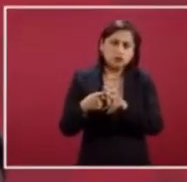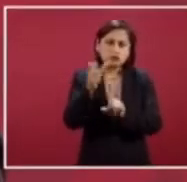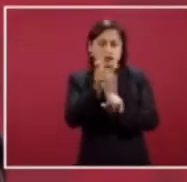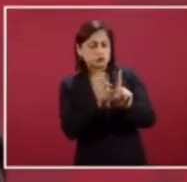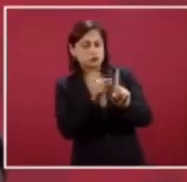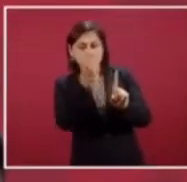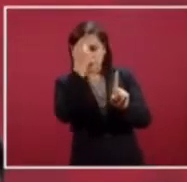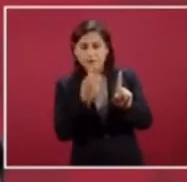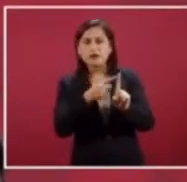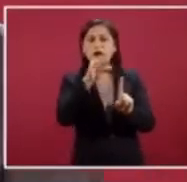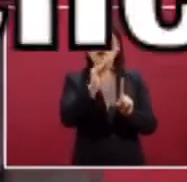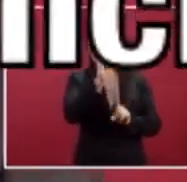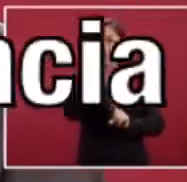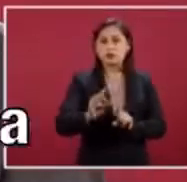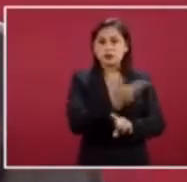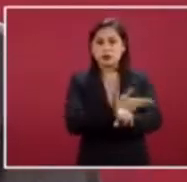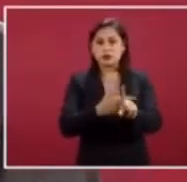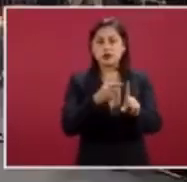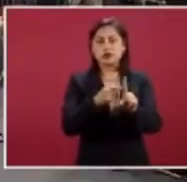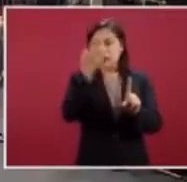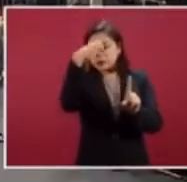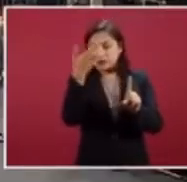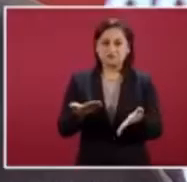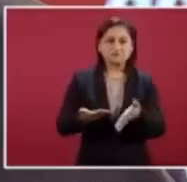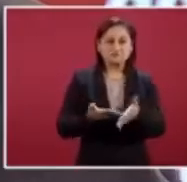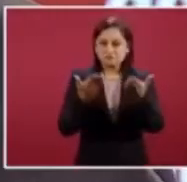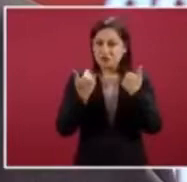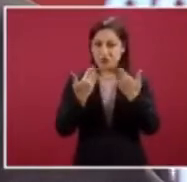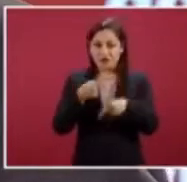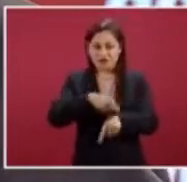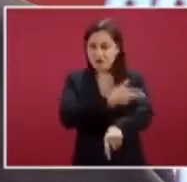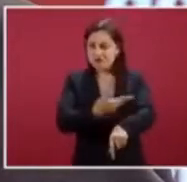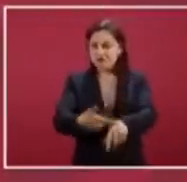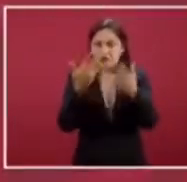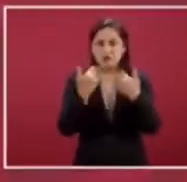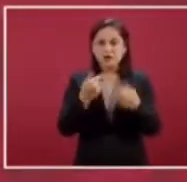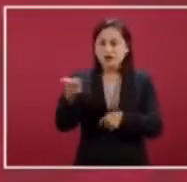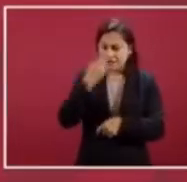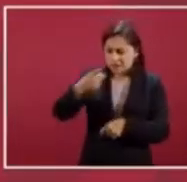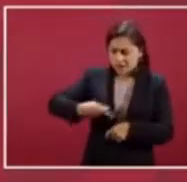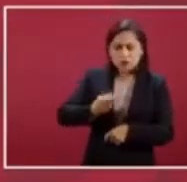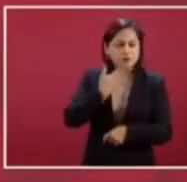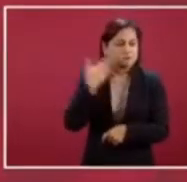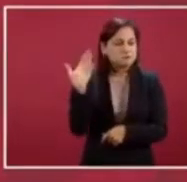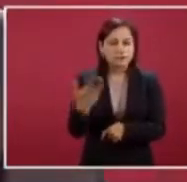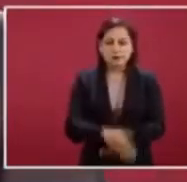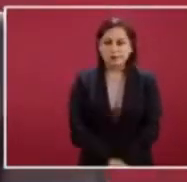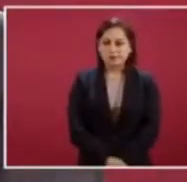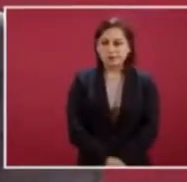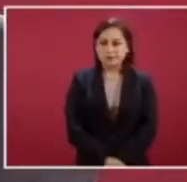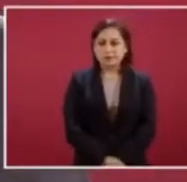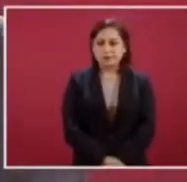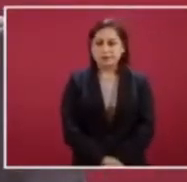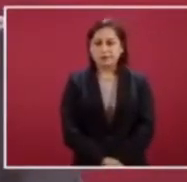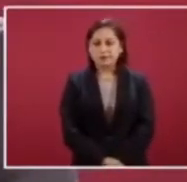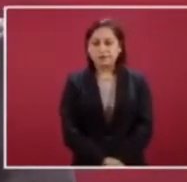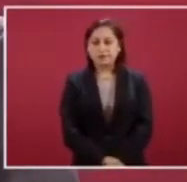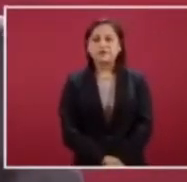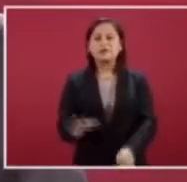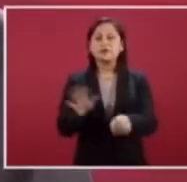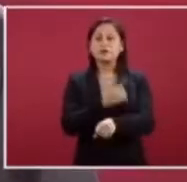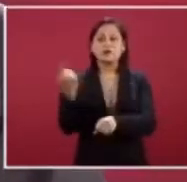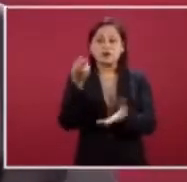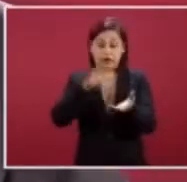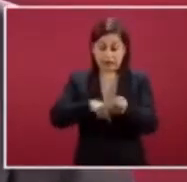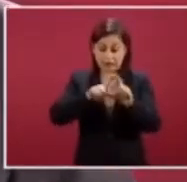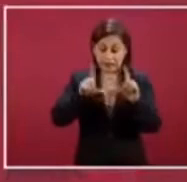honestidad, 10% experiencia. ¿Cómo la ven? Entonces, qué bueno que sale el tema. Porque en un país con